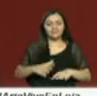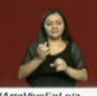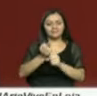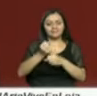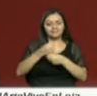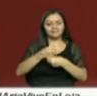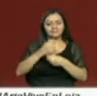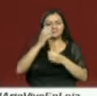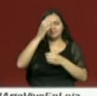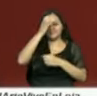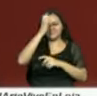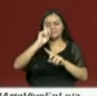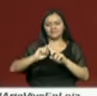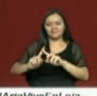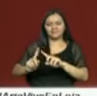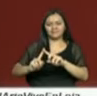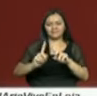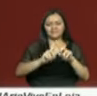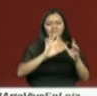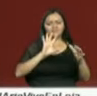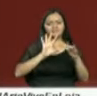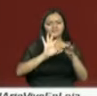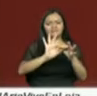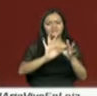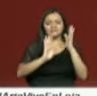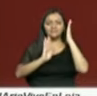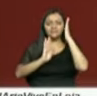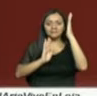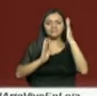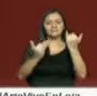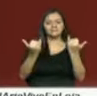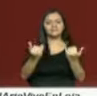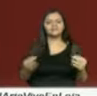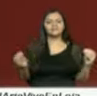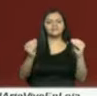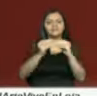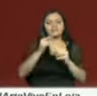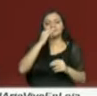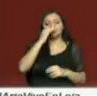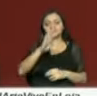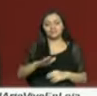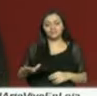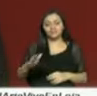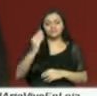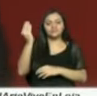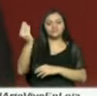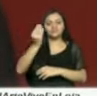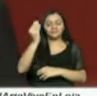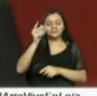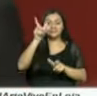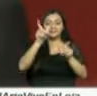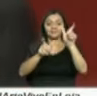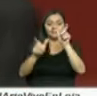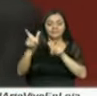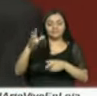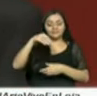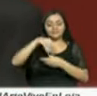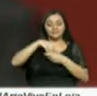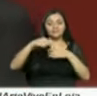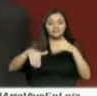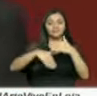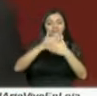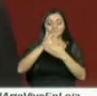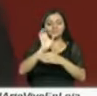culturales propiciamos unidad y futuro para quienes hoy, niños y jóvenes, los ciudadanos de este nuevo